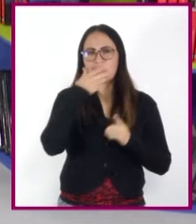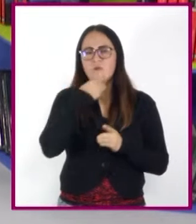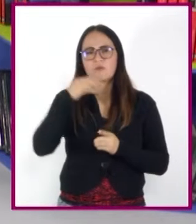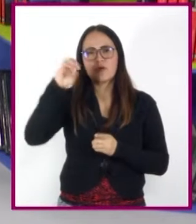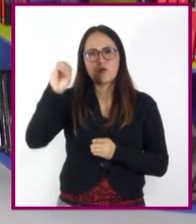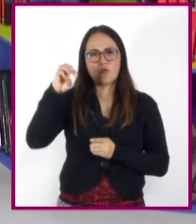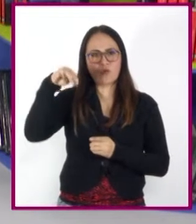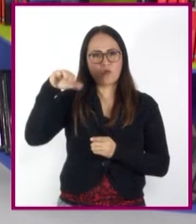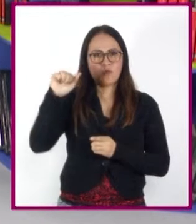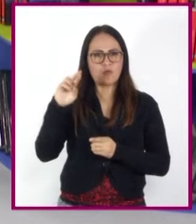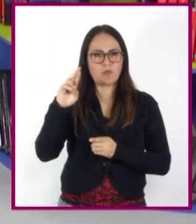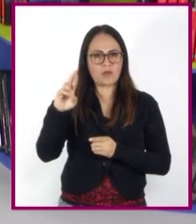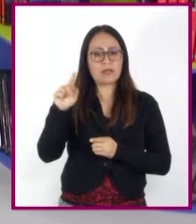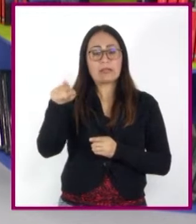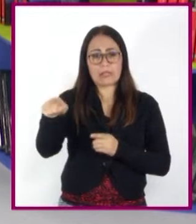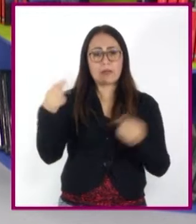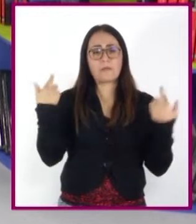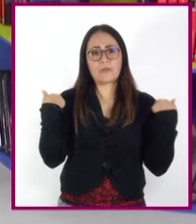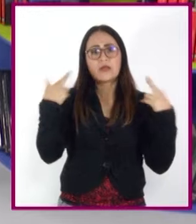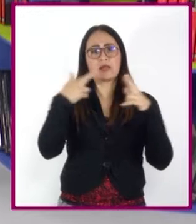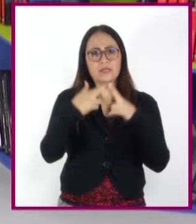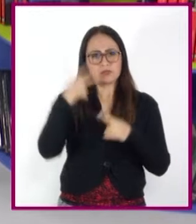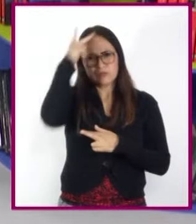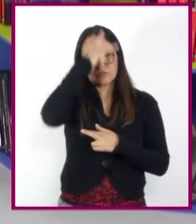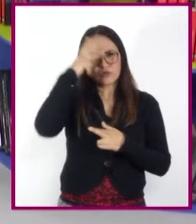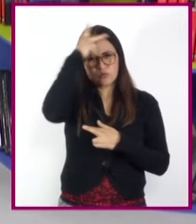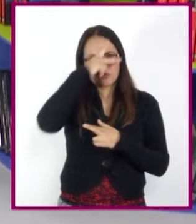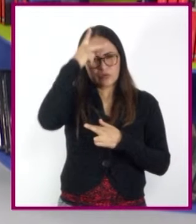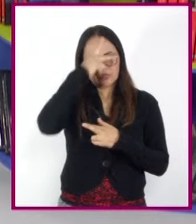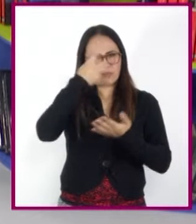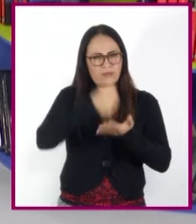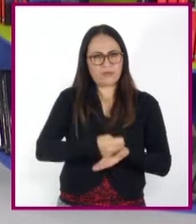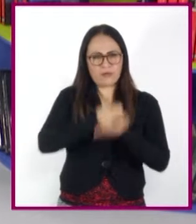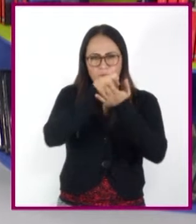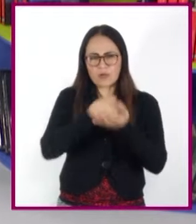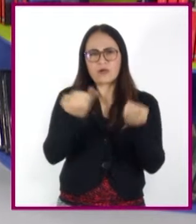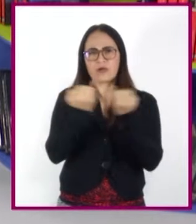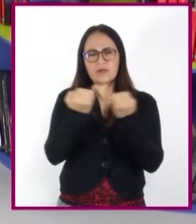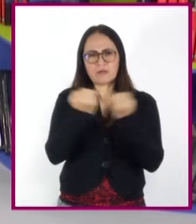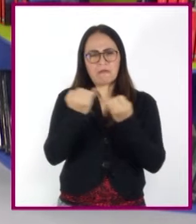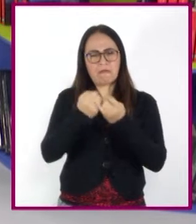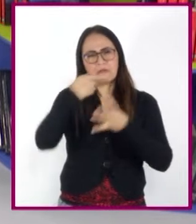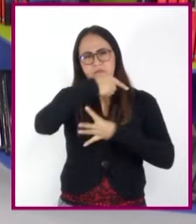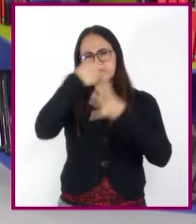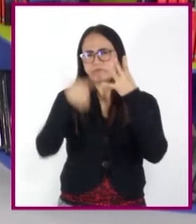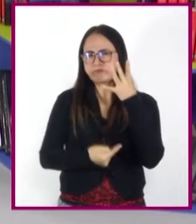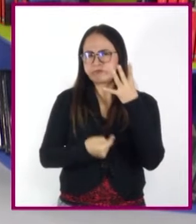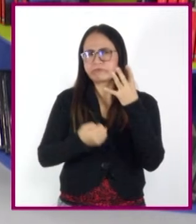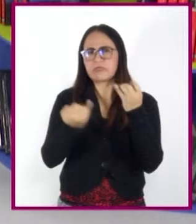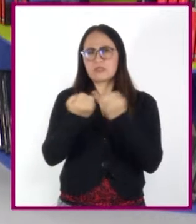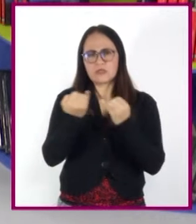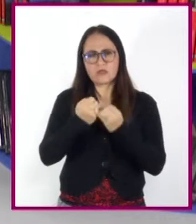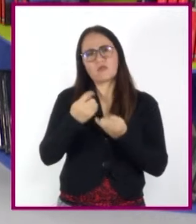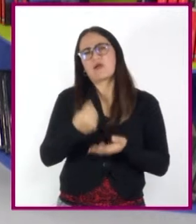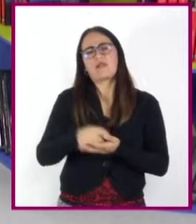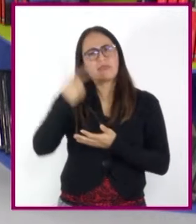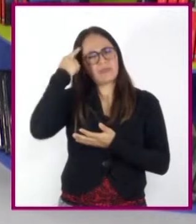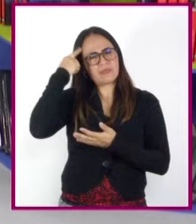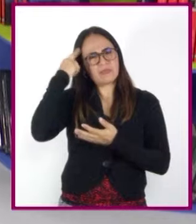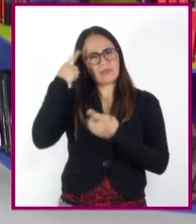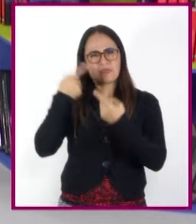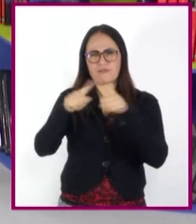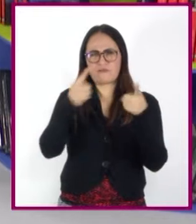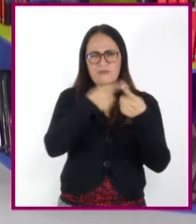Hernández Luna, quien es maestro en psicología clínica, especialista en orientación psicopedagógica y trastornos de desarrollo